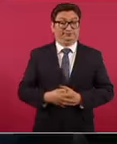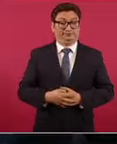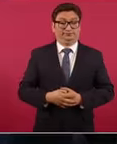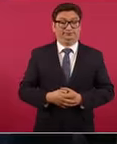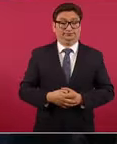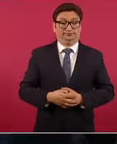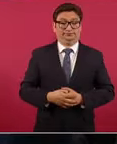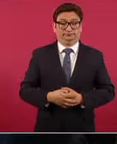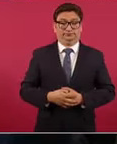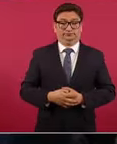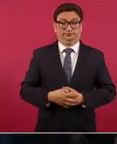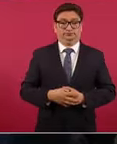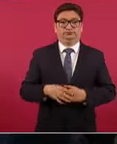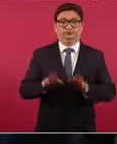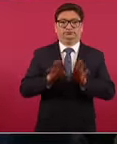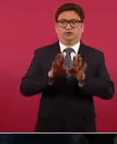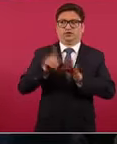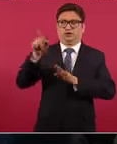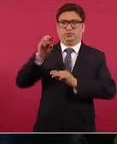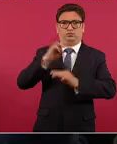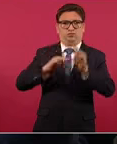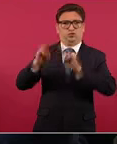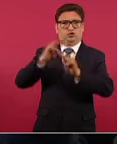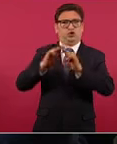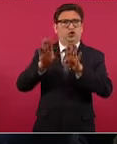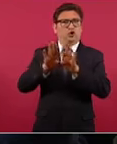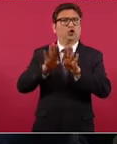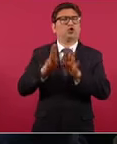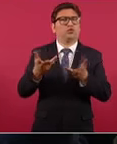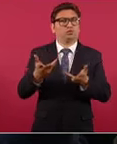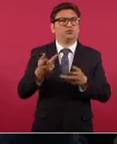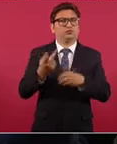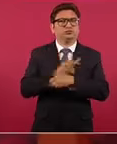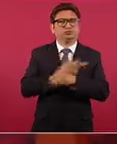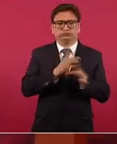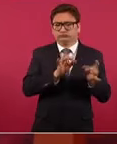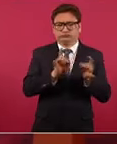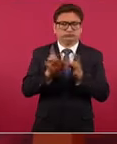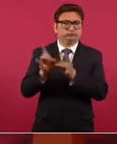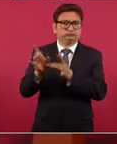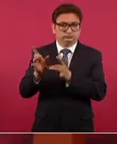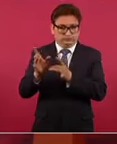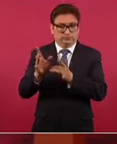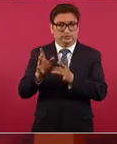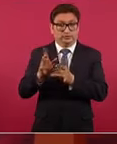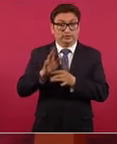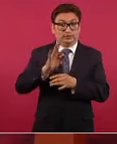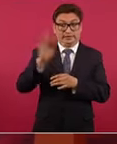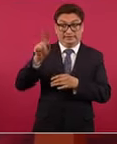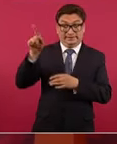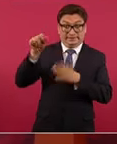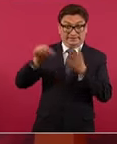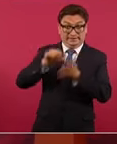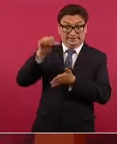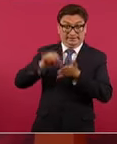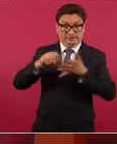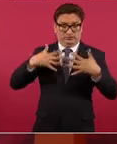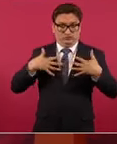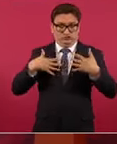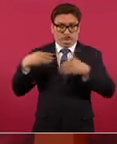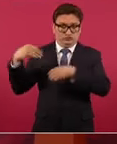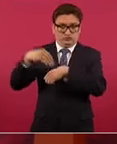está la situación de la montaña qué aunque se tenga el centro